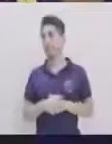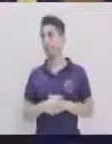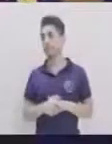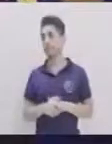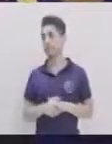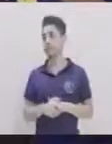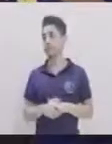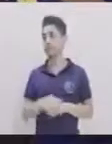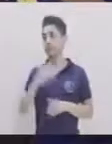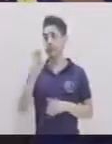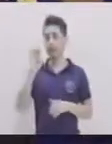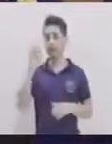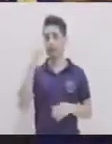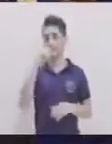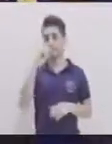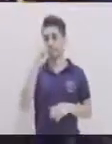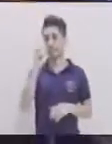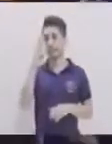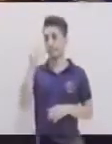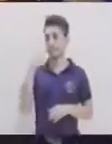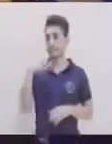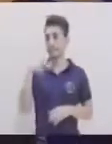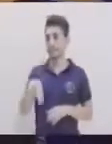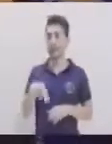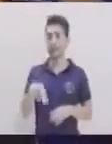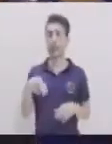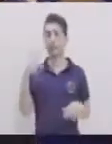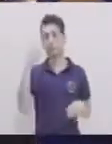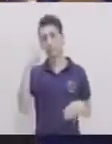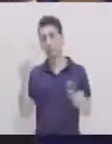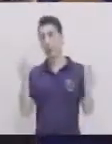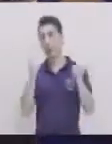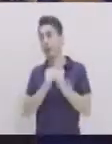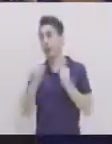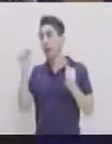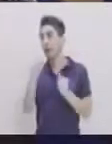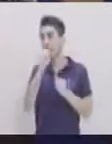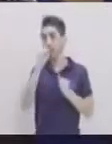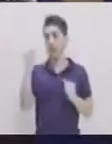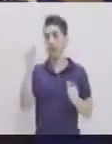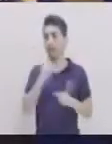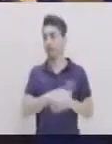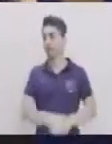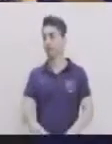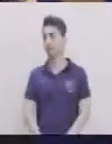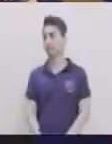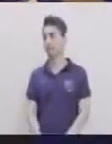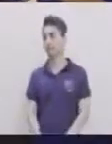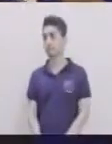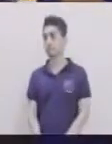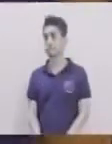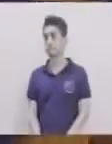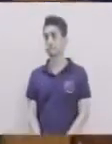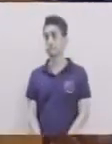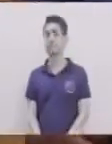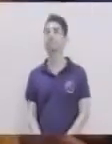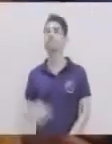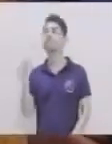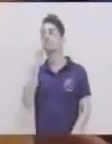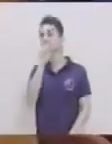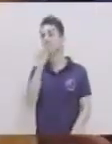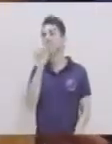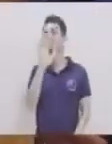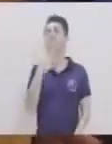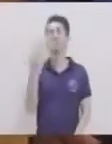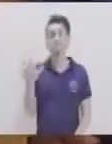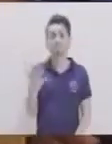nuestro amigo Edilí Esteban, quien me estará acompañando para entonar este cantito.